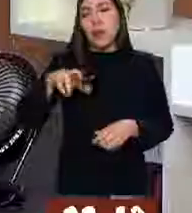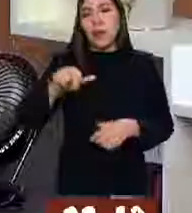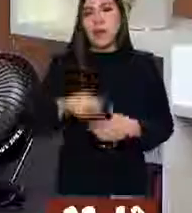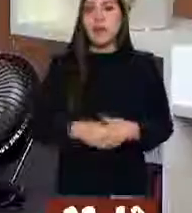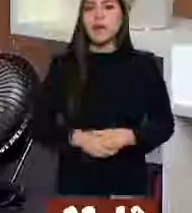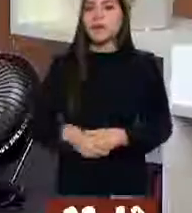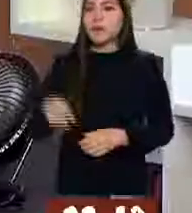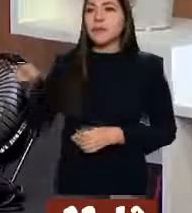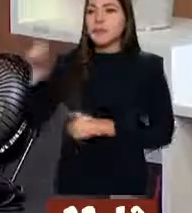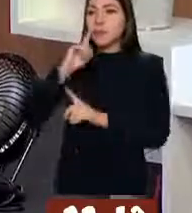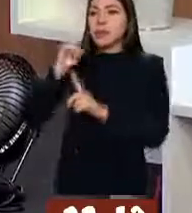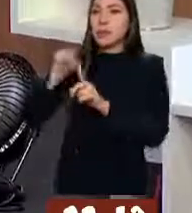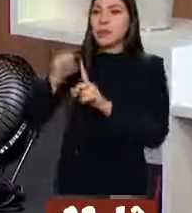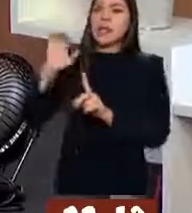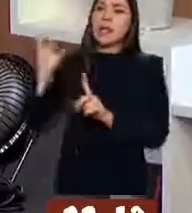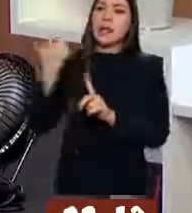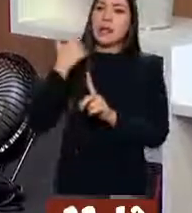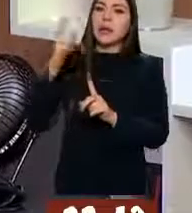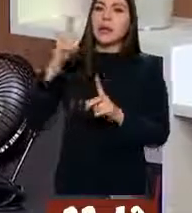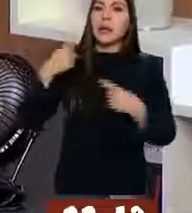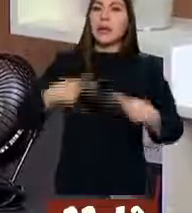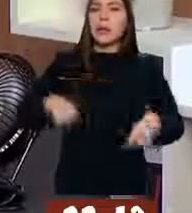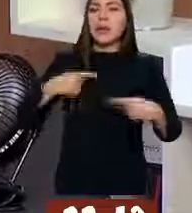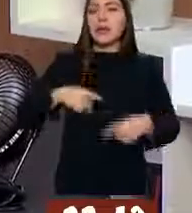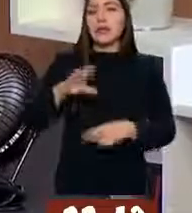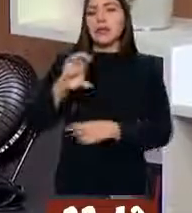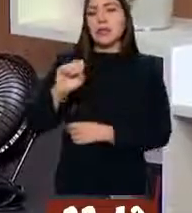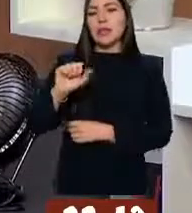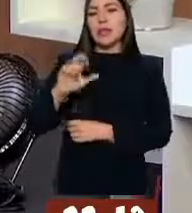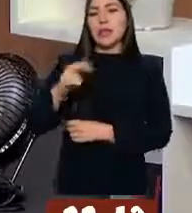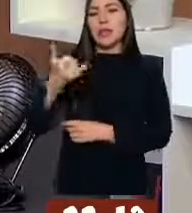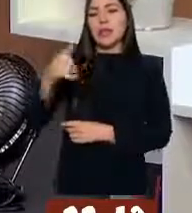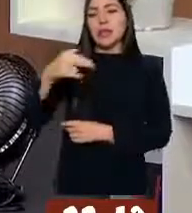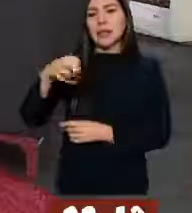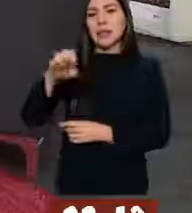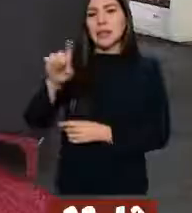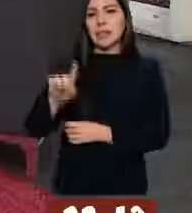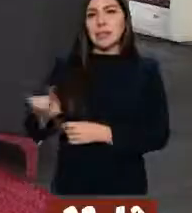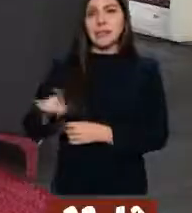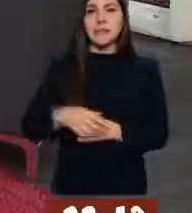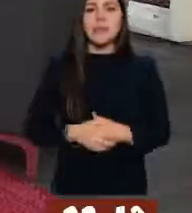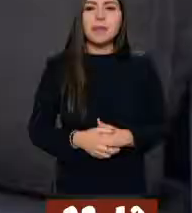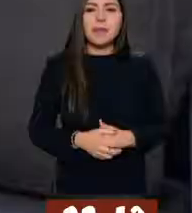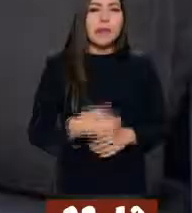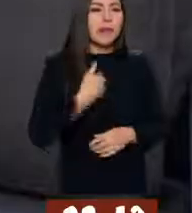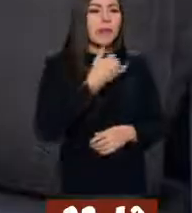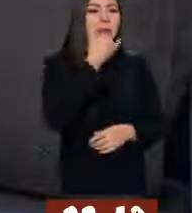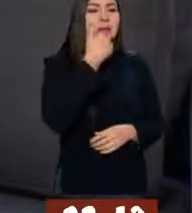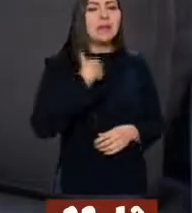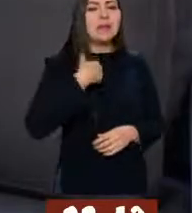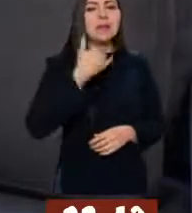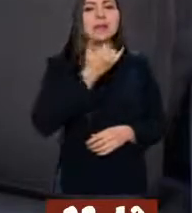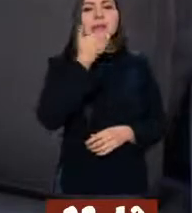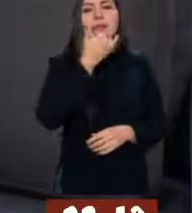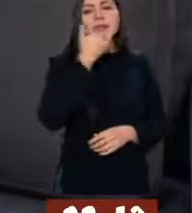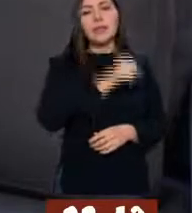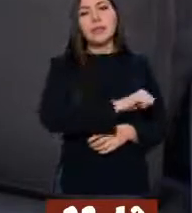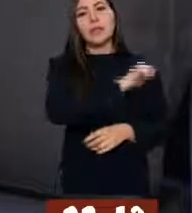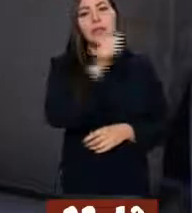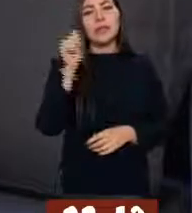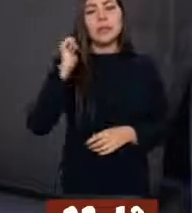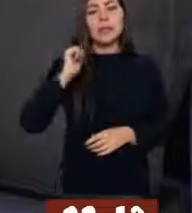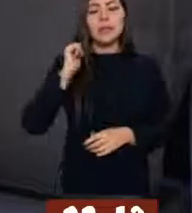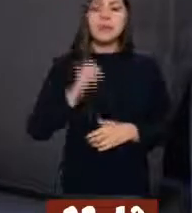una persona muy cercana, ¿no? De César Yáñez. Pero aparte de César Yáñez, perdón, me confundí con un antiguo que fue amigo la mano reportero, derecha. ¿no? Pero